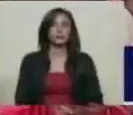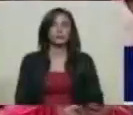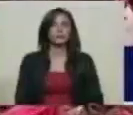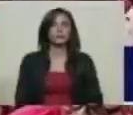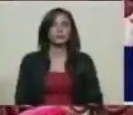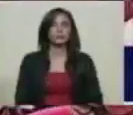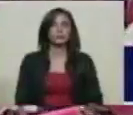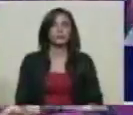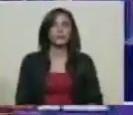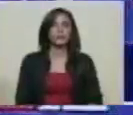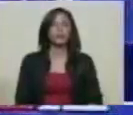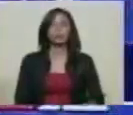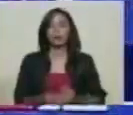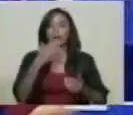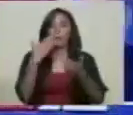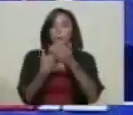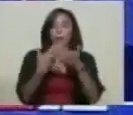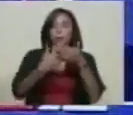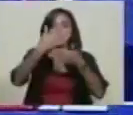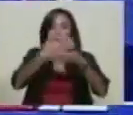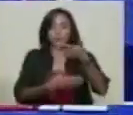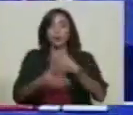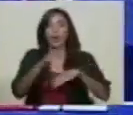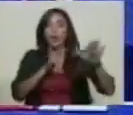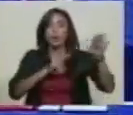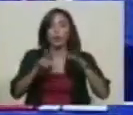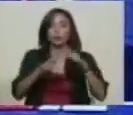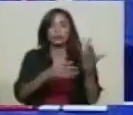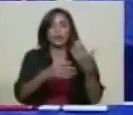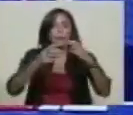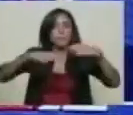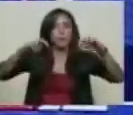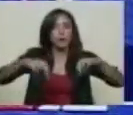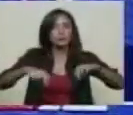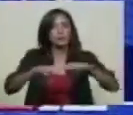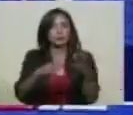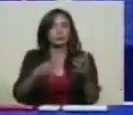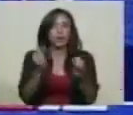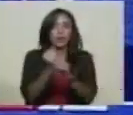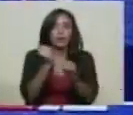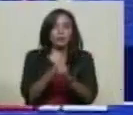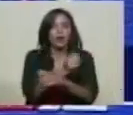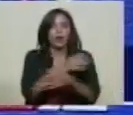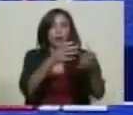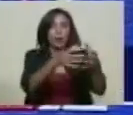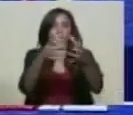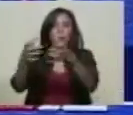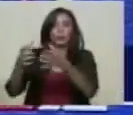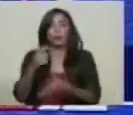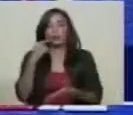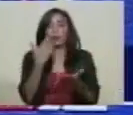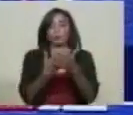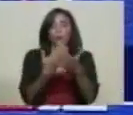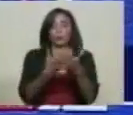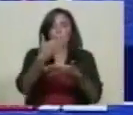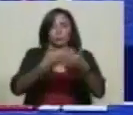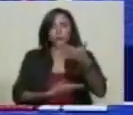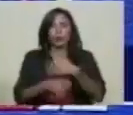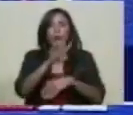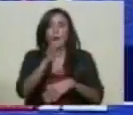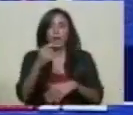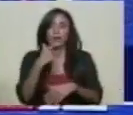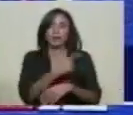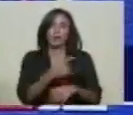Luego de haber recibido la propuesta de las 12 mesas de trabajo del Congreso, yo pedí 40 nombres,